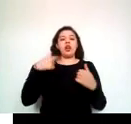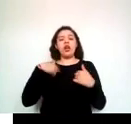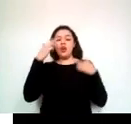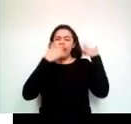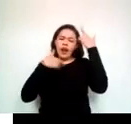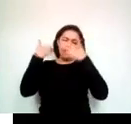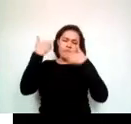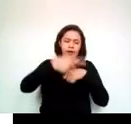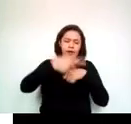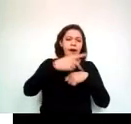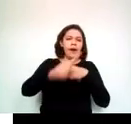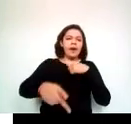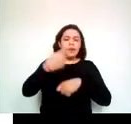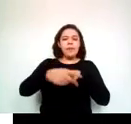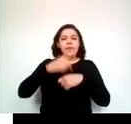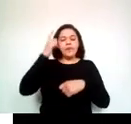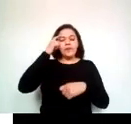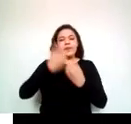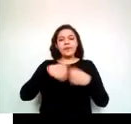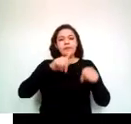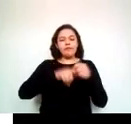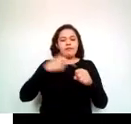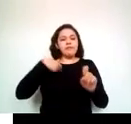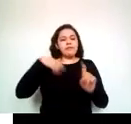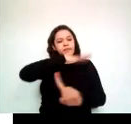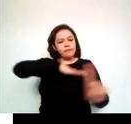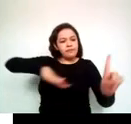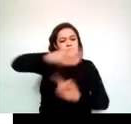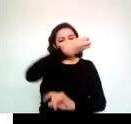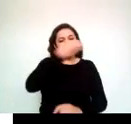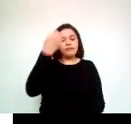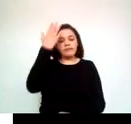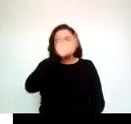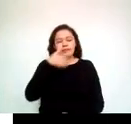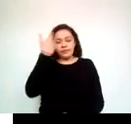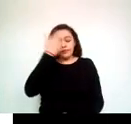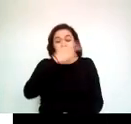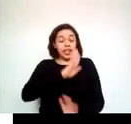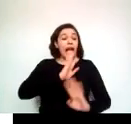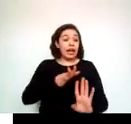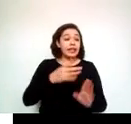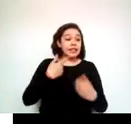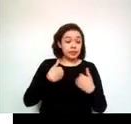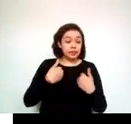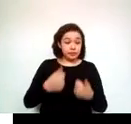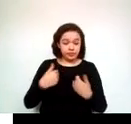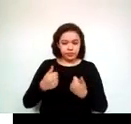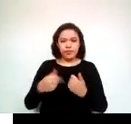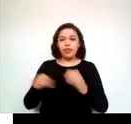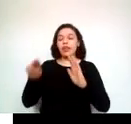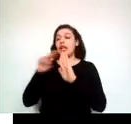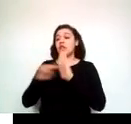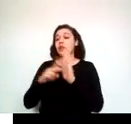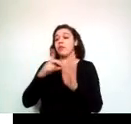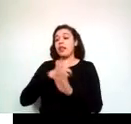de riesgo psicosocial, analizo cómo está mi entorno organizacional y con esos resultados, la normatividad nos pide que hagamos un plan de